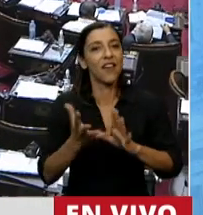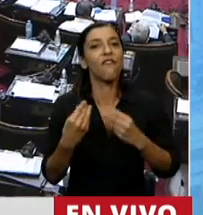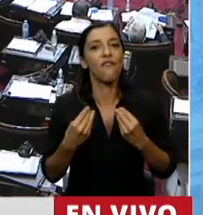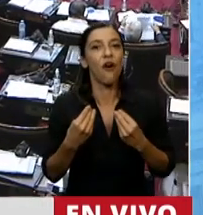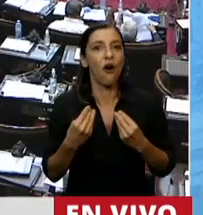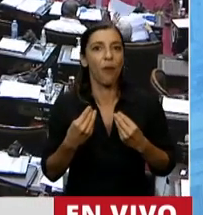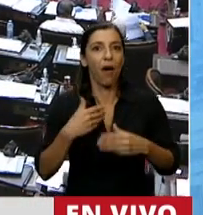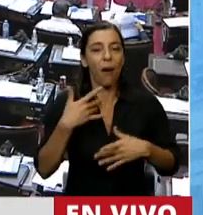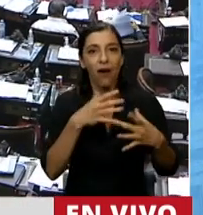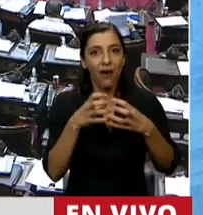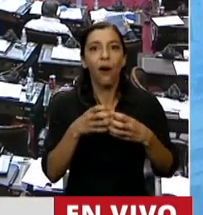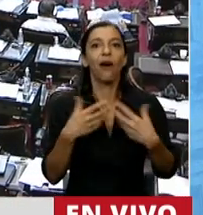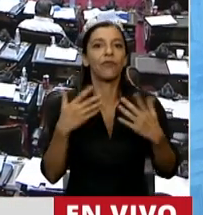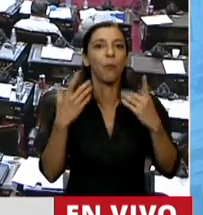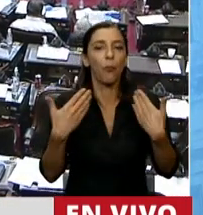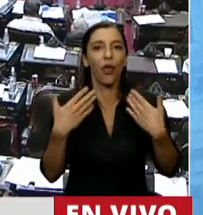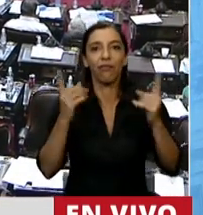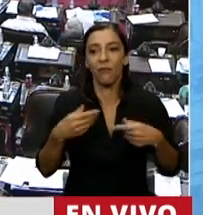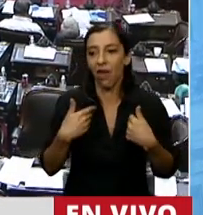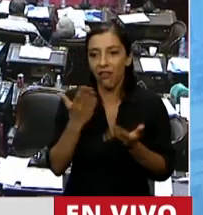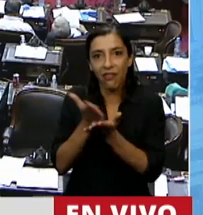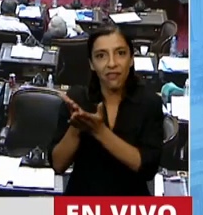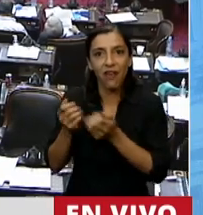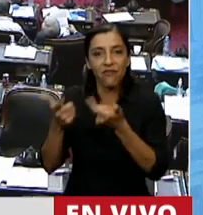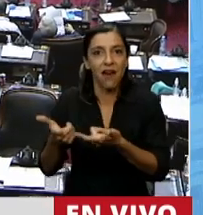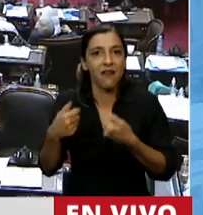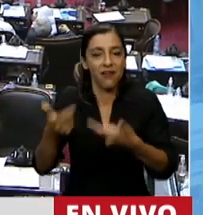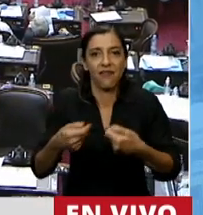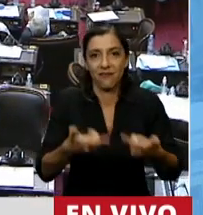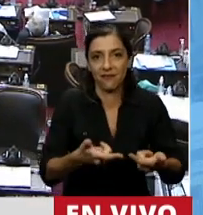derechos. Señor presidente,